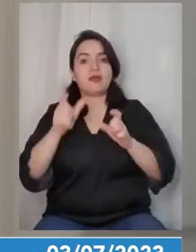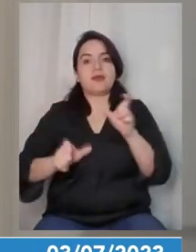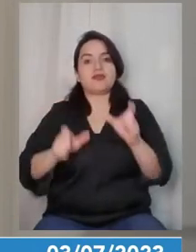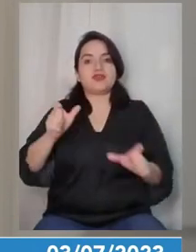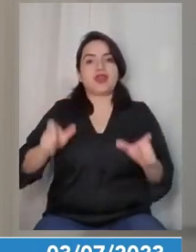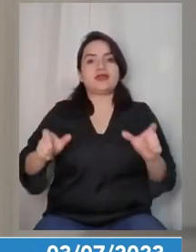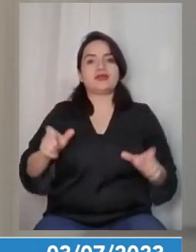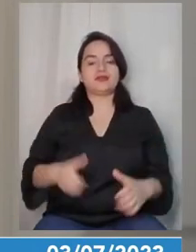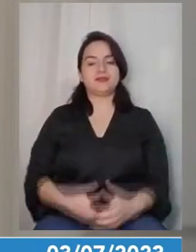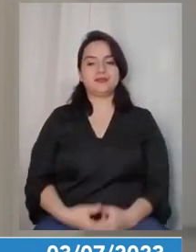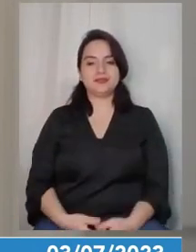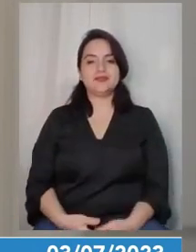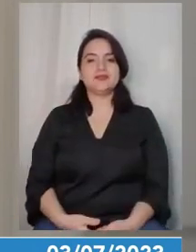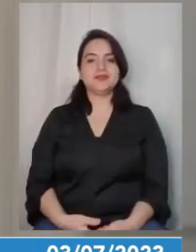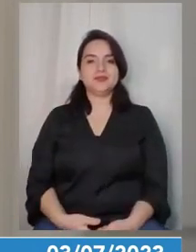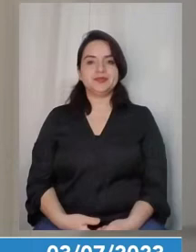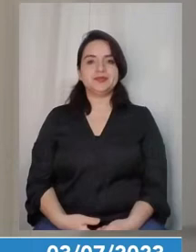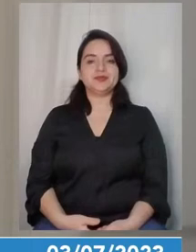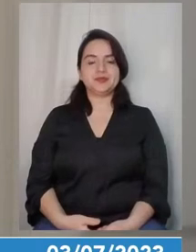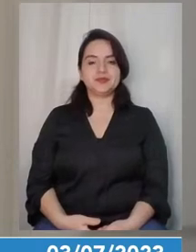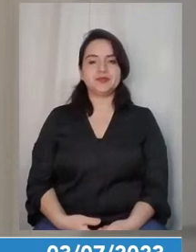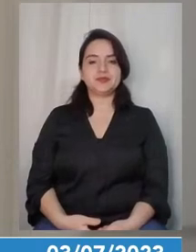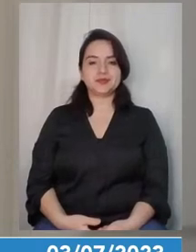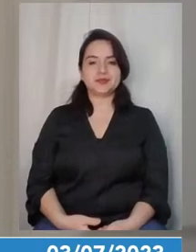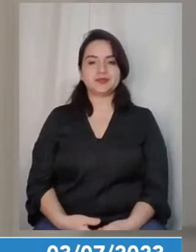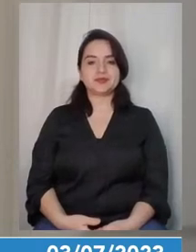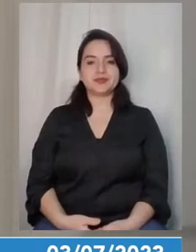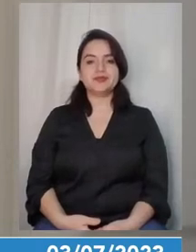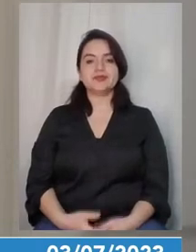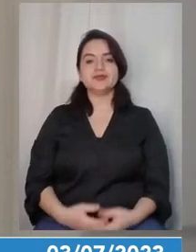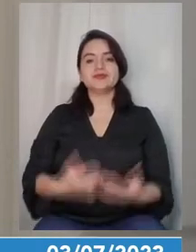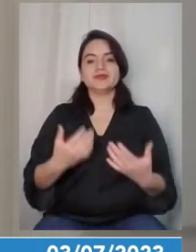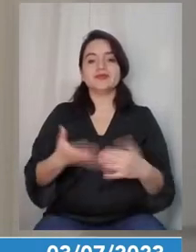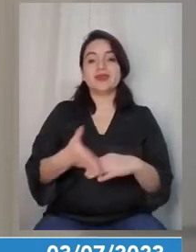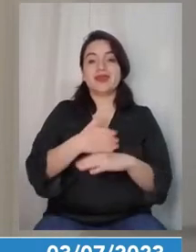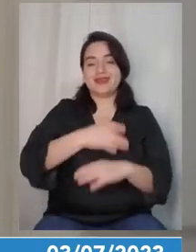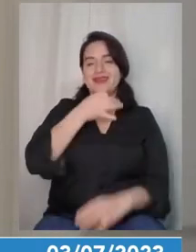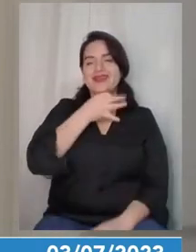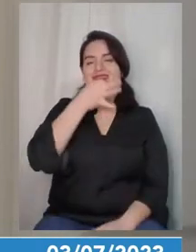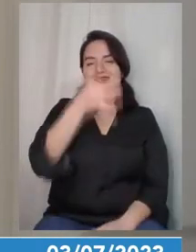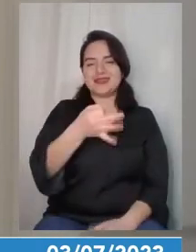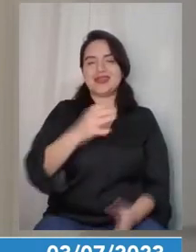Y además lleva, como ya señalaba, a nivel constitucional lo que tiene que ver con la